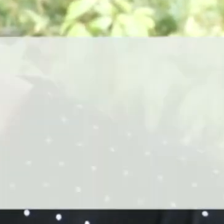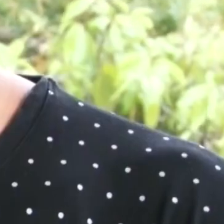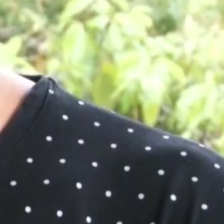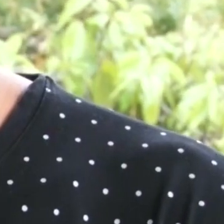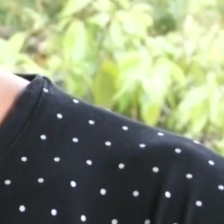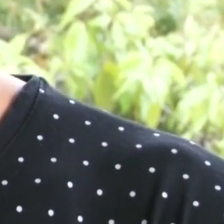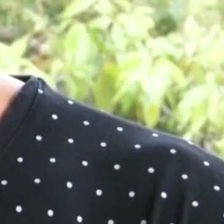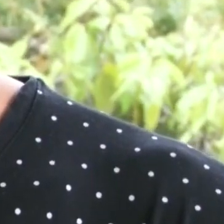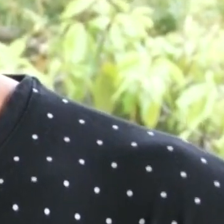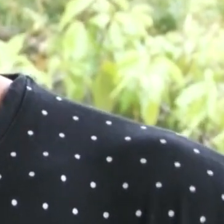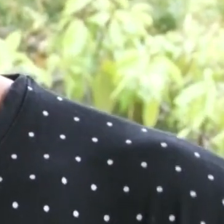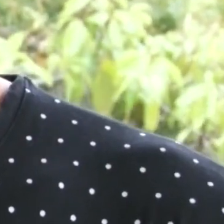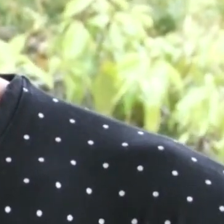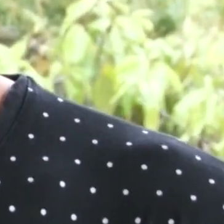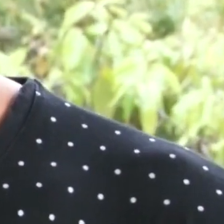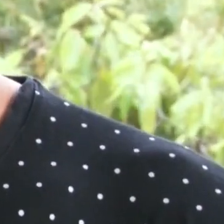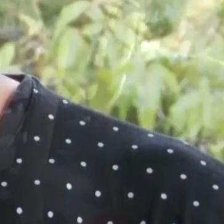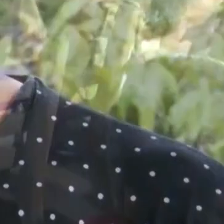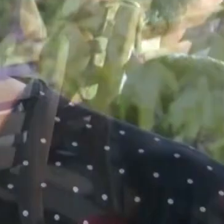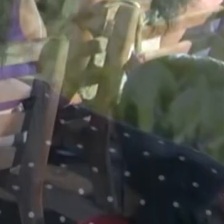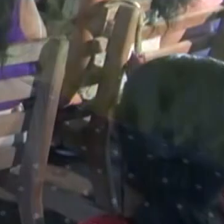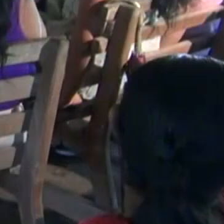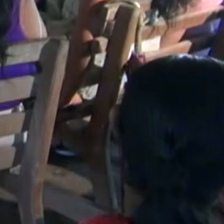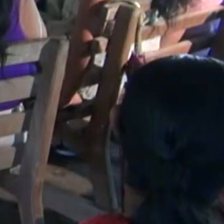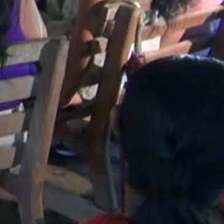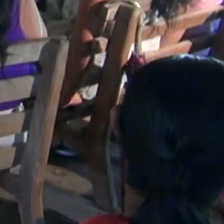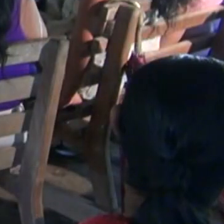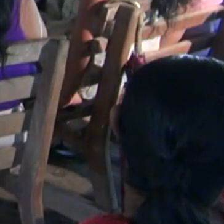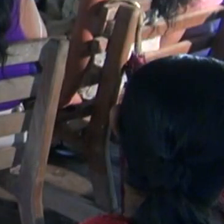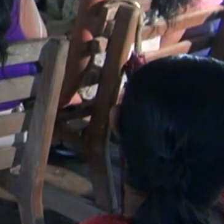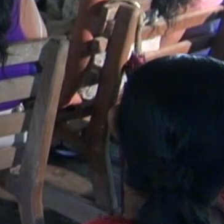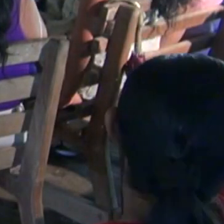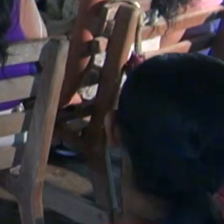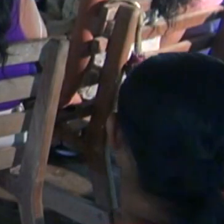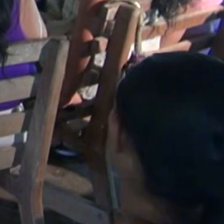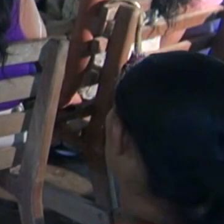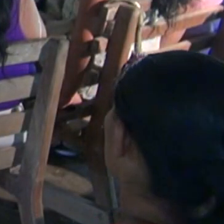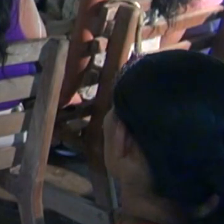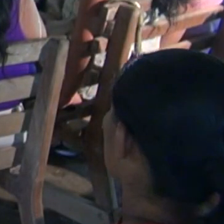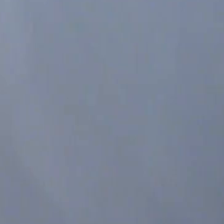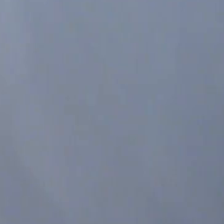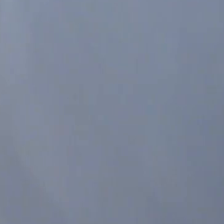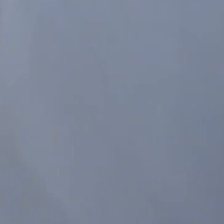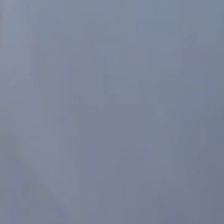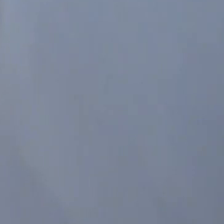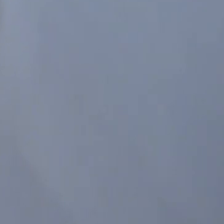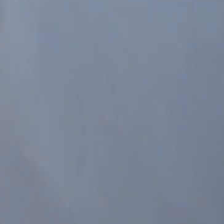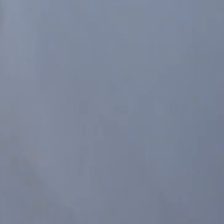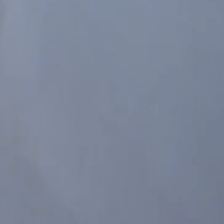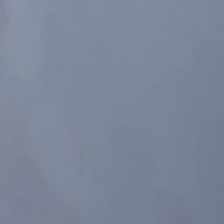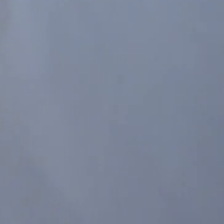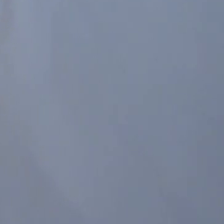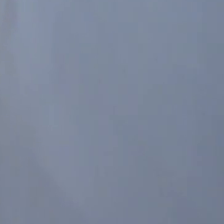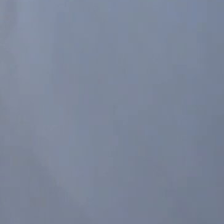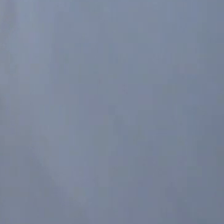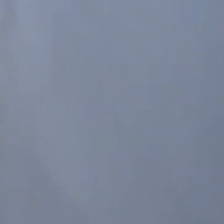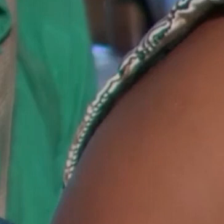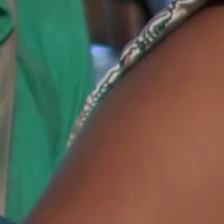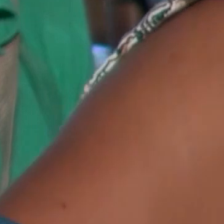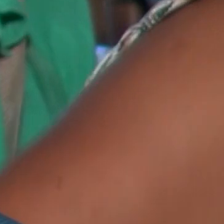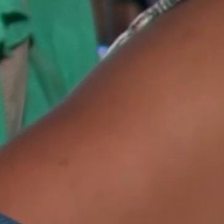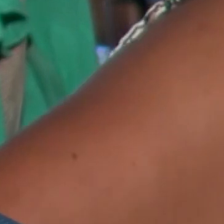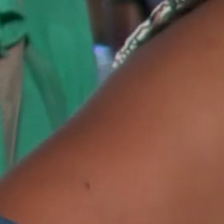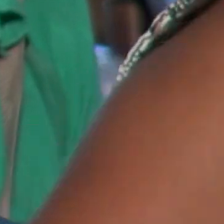aquí al gran área metropolitana o a las sedes que están más cerca para una feria vocacional. Entonces nosotros planteamos la idea de desplazarnos